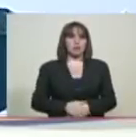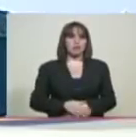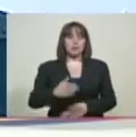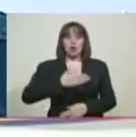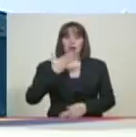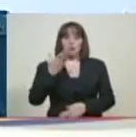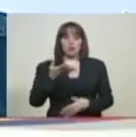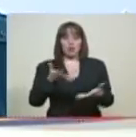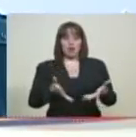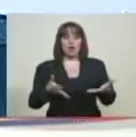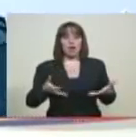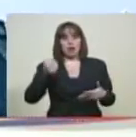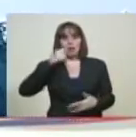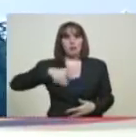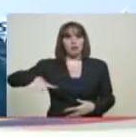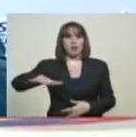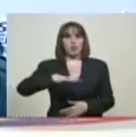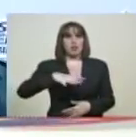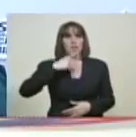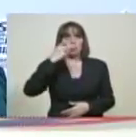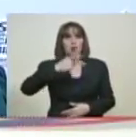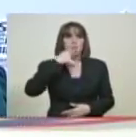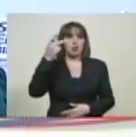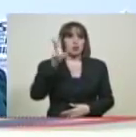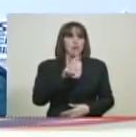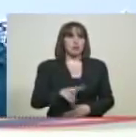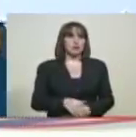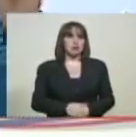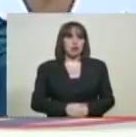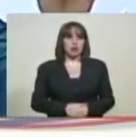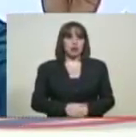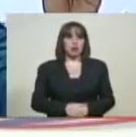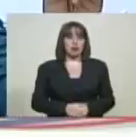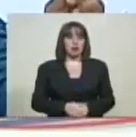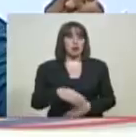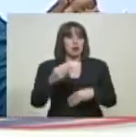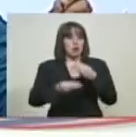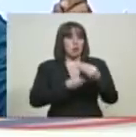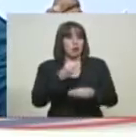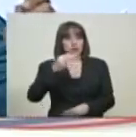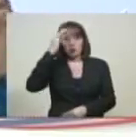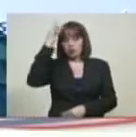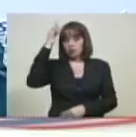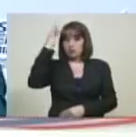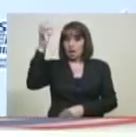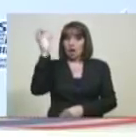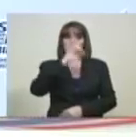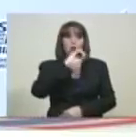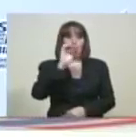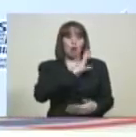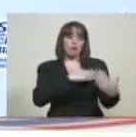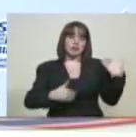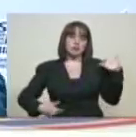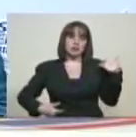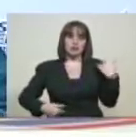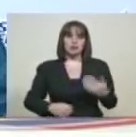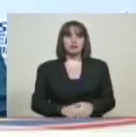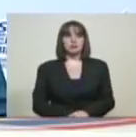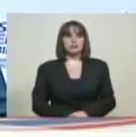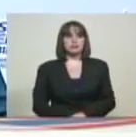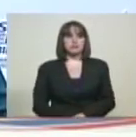emanar el poder político en venezuela para ser concejal o para ser presidente